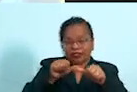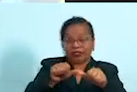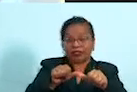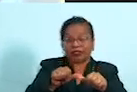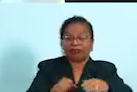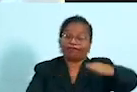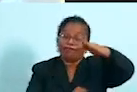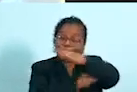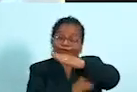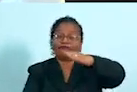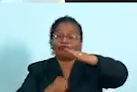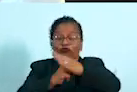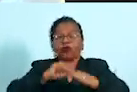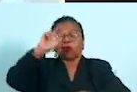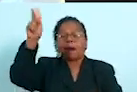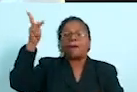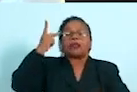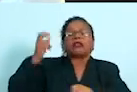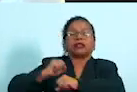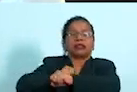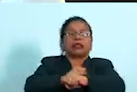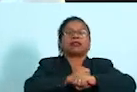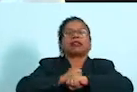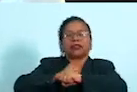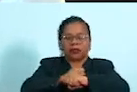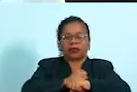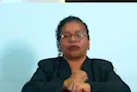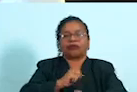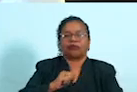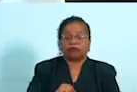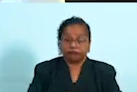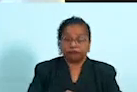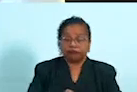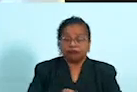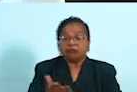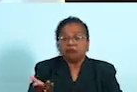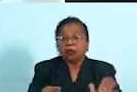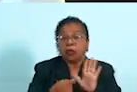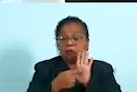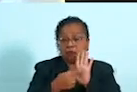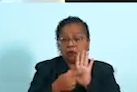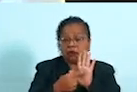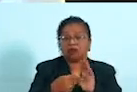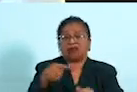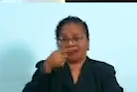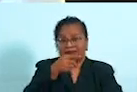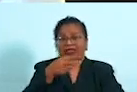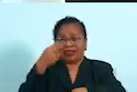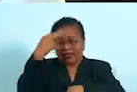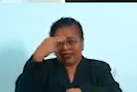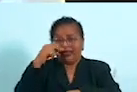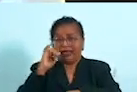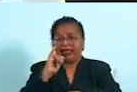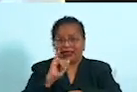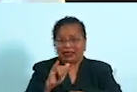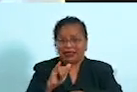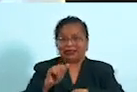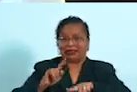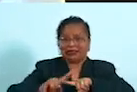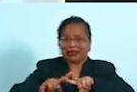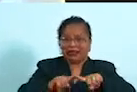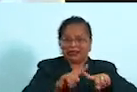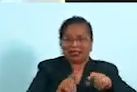buscamos poder solucionar los temas políticos y de seguridad en Haití, que son muy importantes